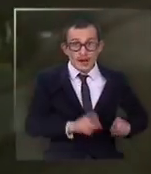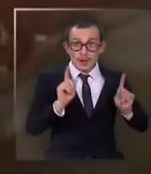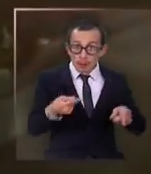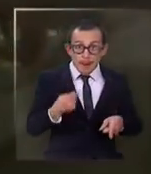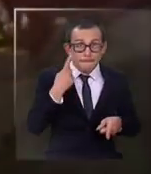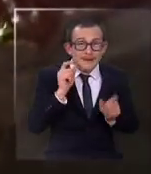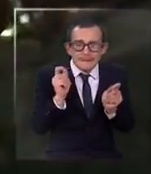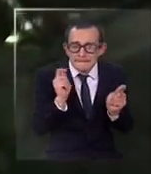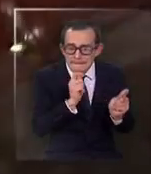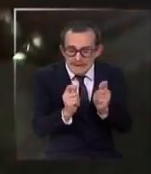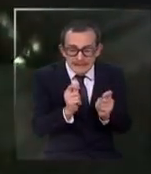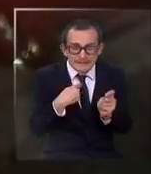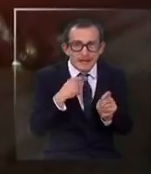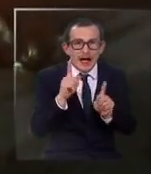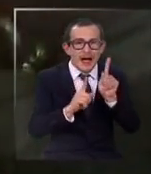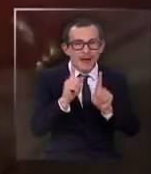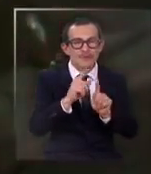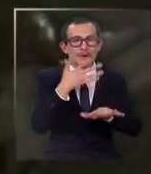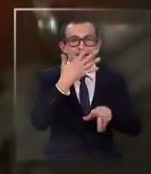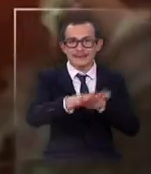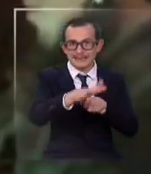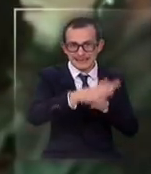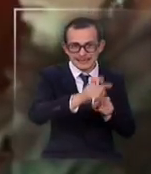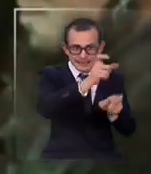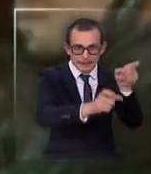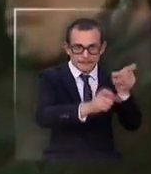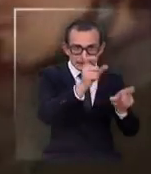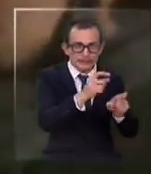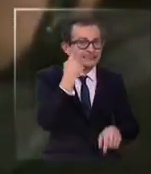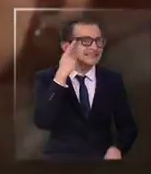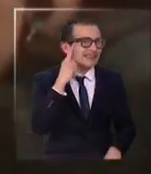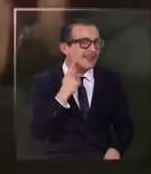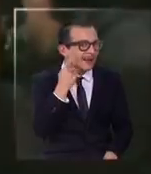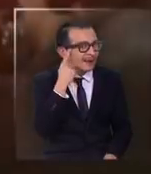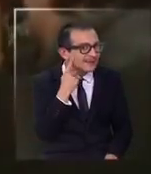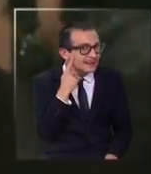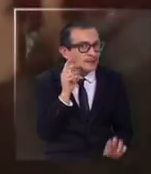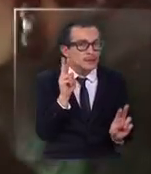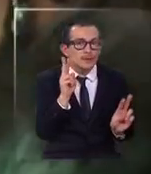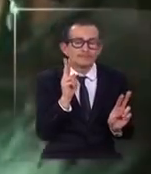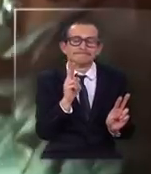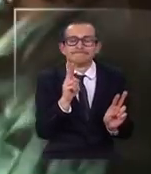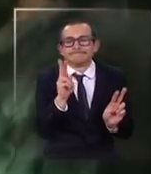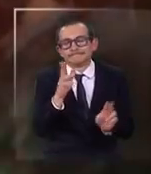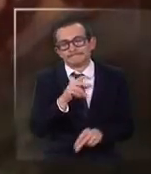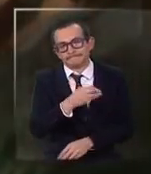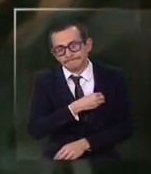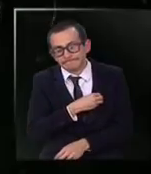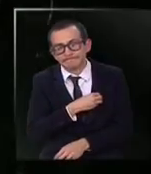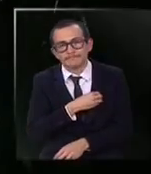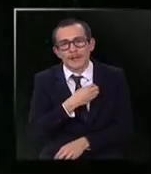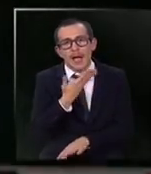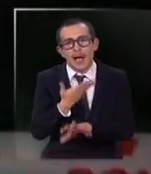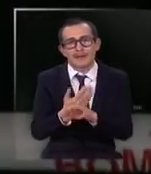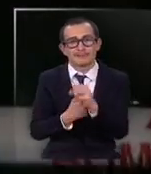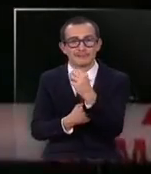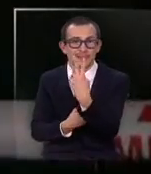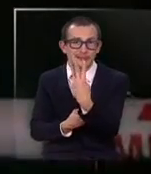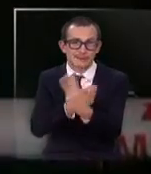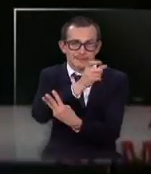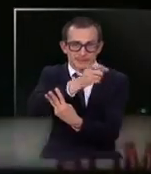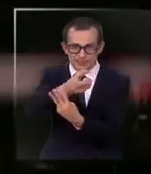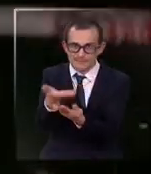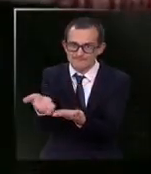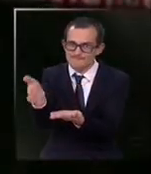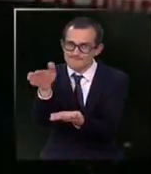de seguridad. Hay hasta el momento 15 personas lesionadas y desafortunadamente la cifra mortal, 3